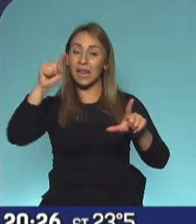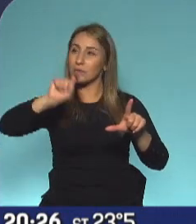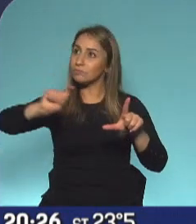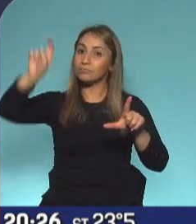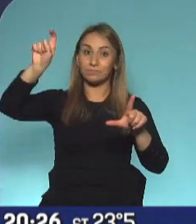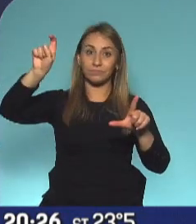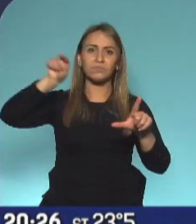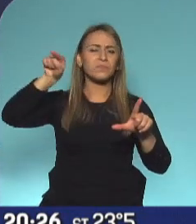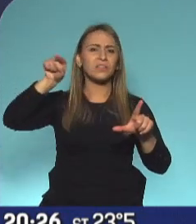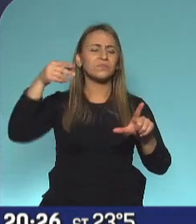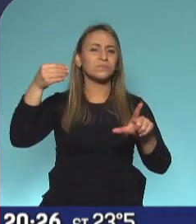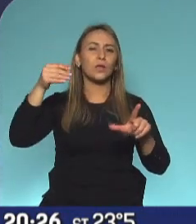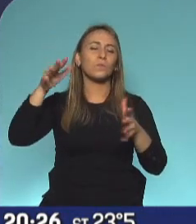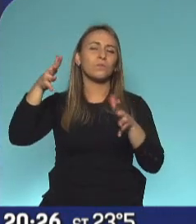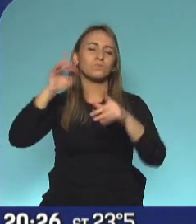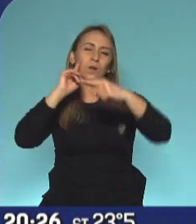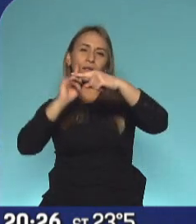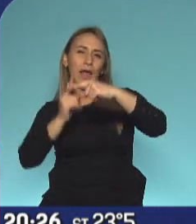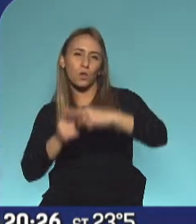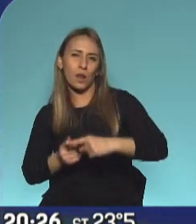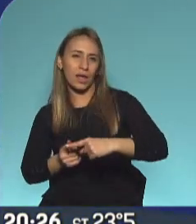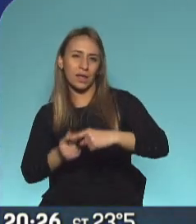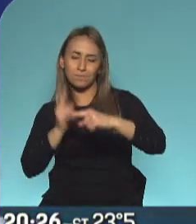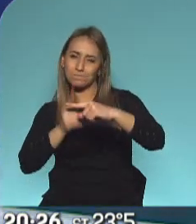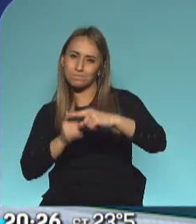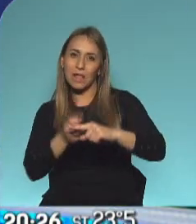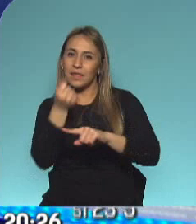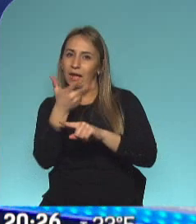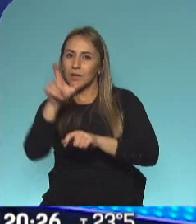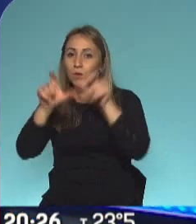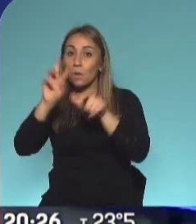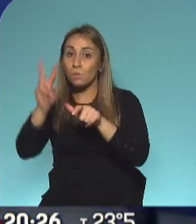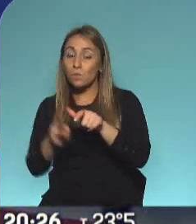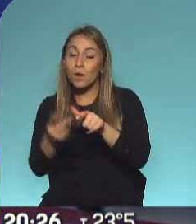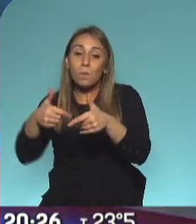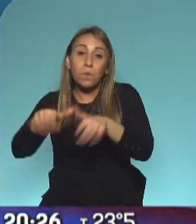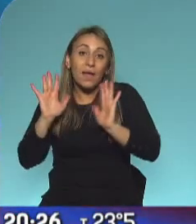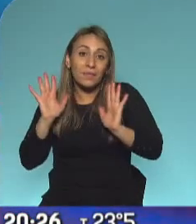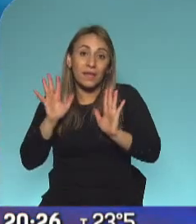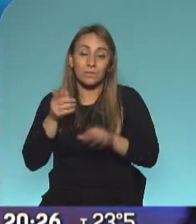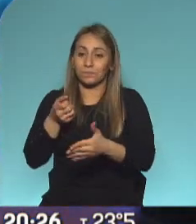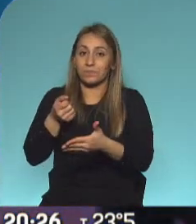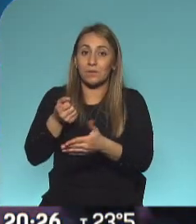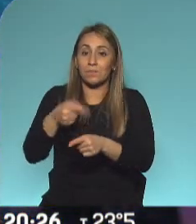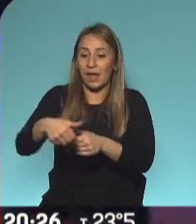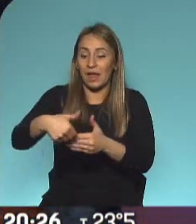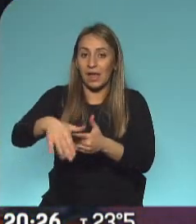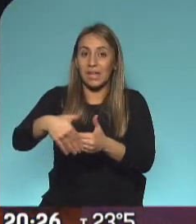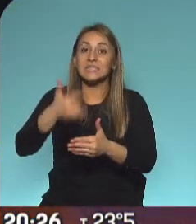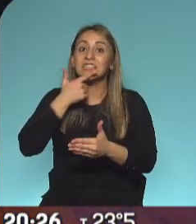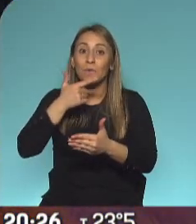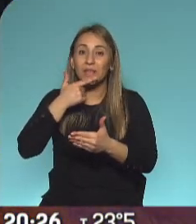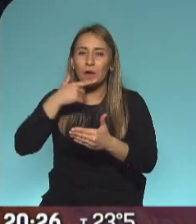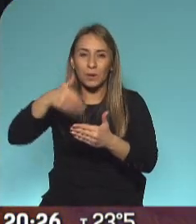un pronóstico matemático de la cantidad de fallecidos que puede haber a principios de septiembre, los primeros días de